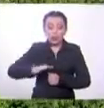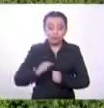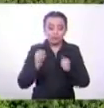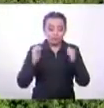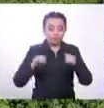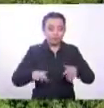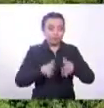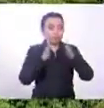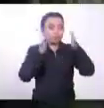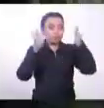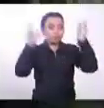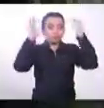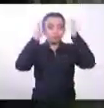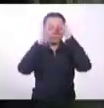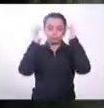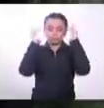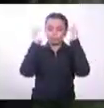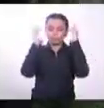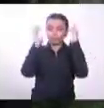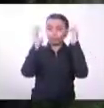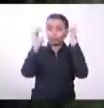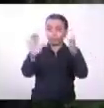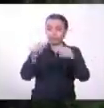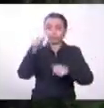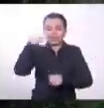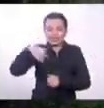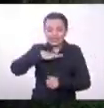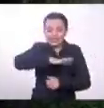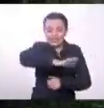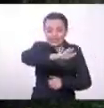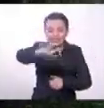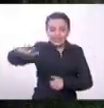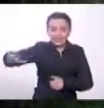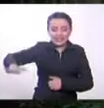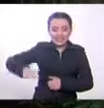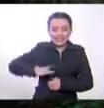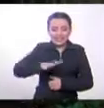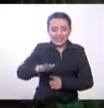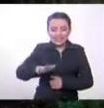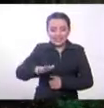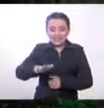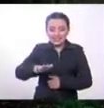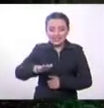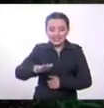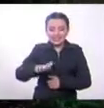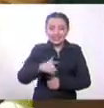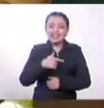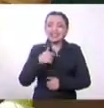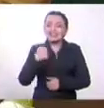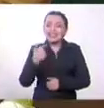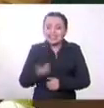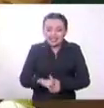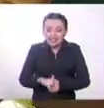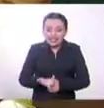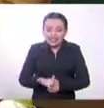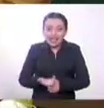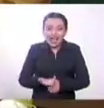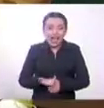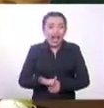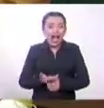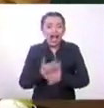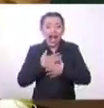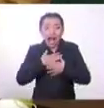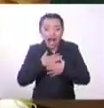gritaste auxilio, ¿a qué se deberá? La persona que recibe el mensaje, ¿qué podría pensar? Yo creo que esta persona podría pensar que yo necesito